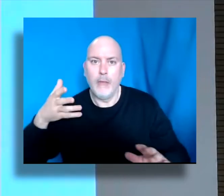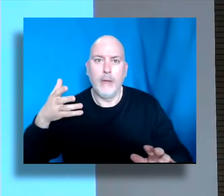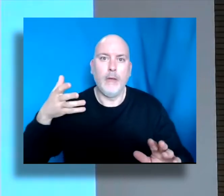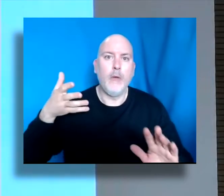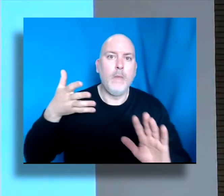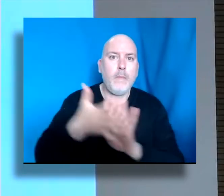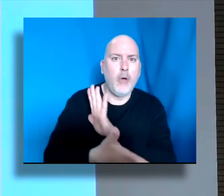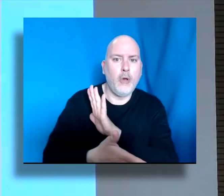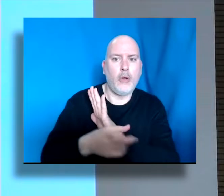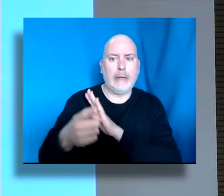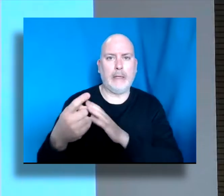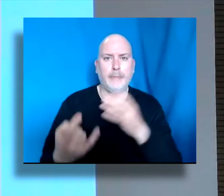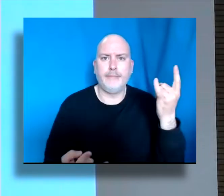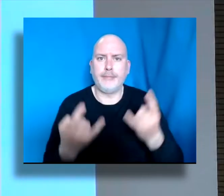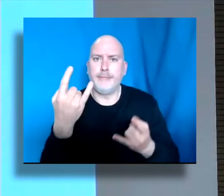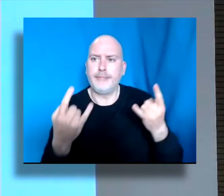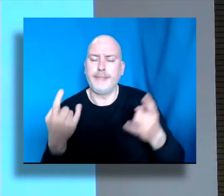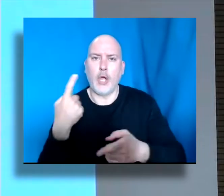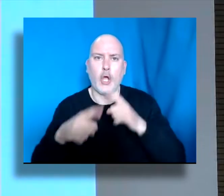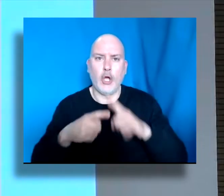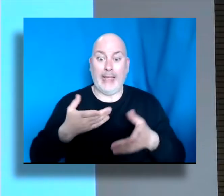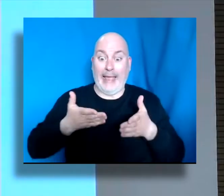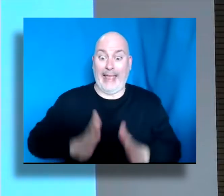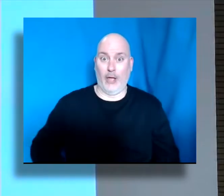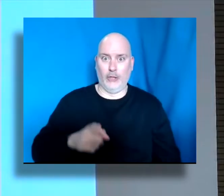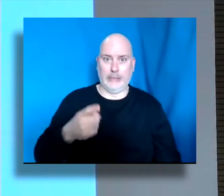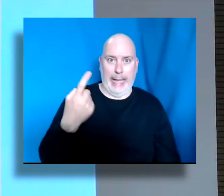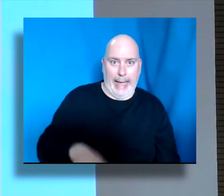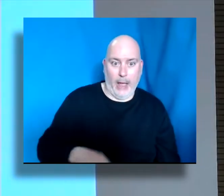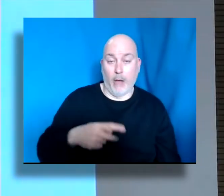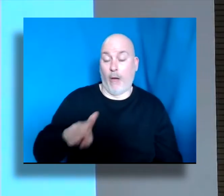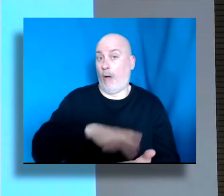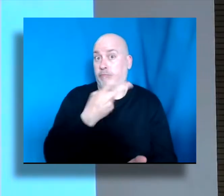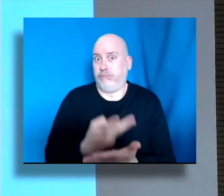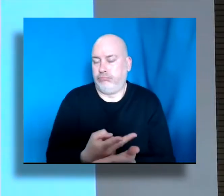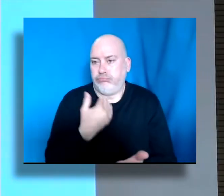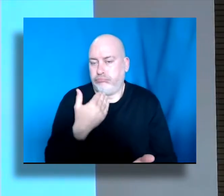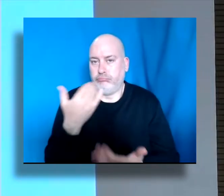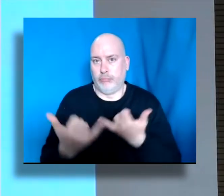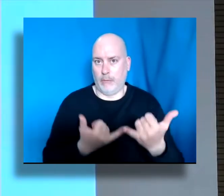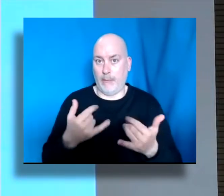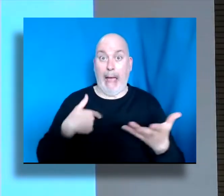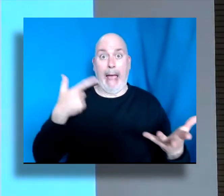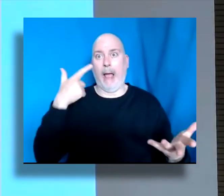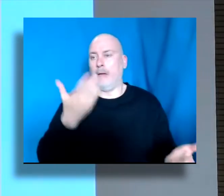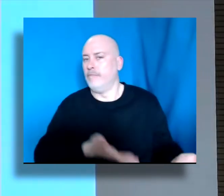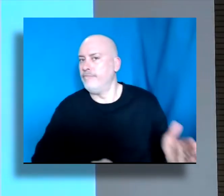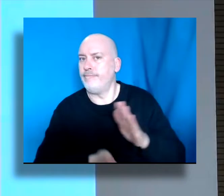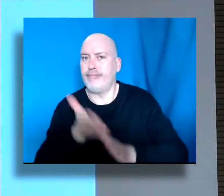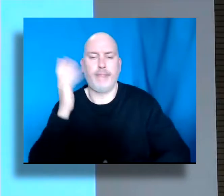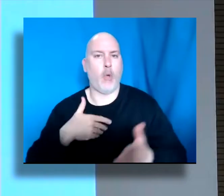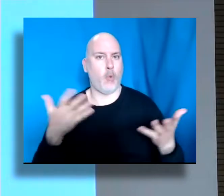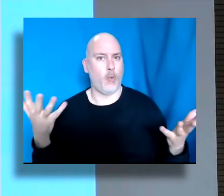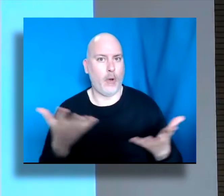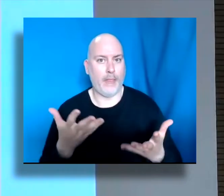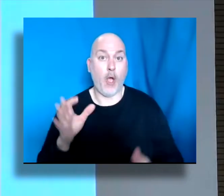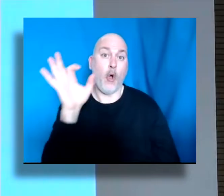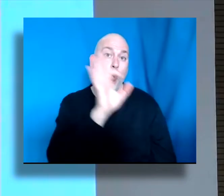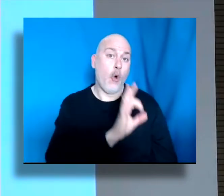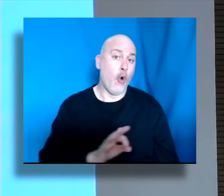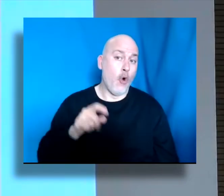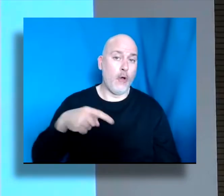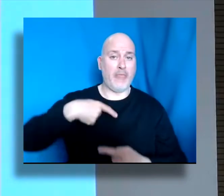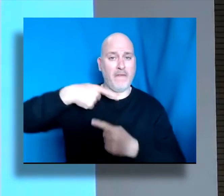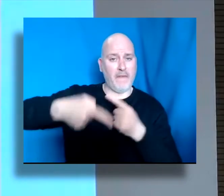posibles síntomas que ven en sus hijos, ante posibles accidentes y en qué momento pues deben acudir a urgencias o ellos mismos en casa